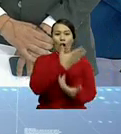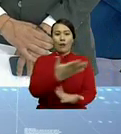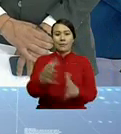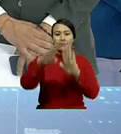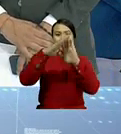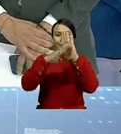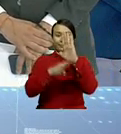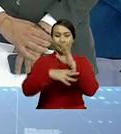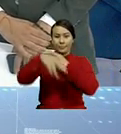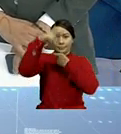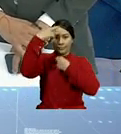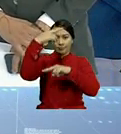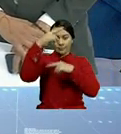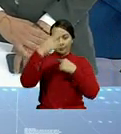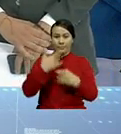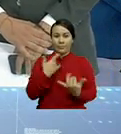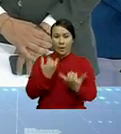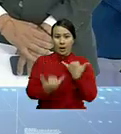momento.